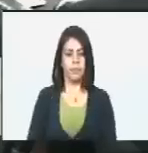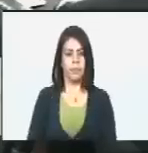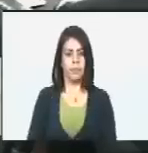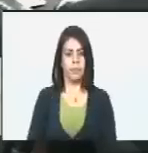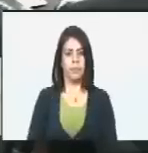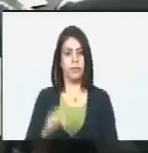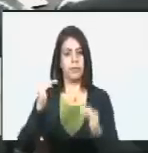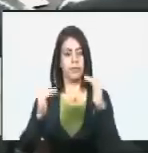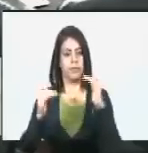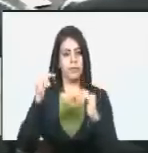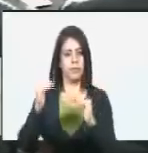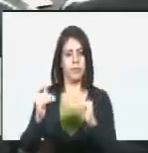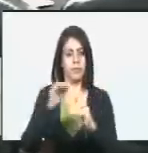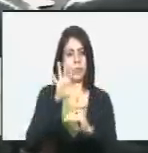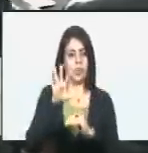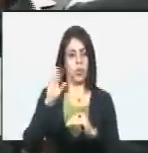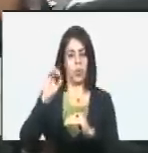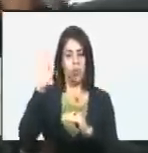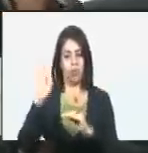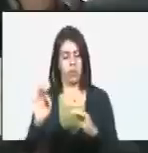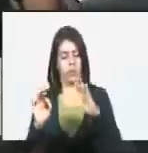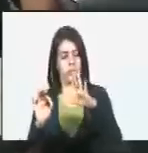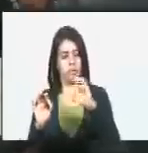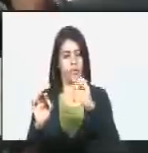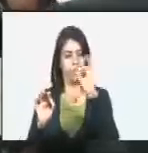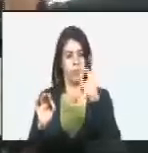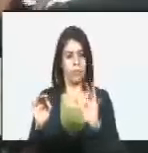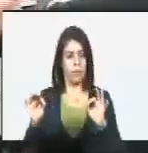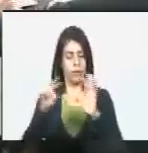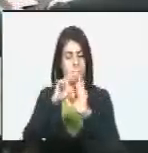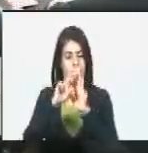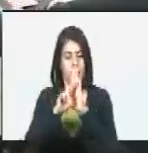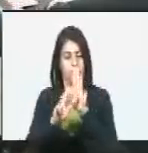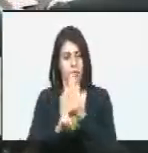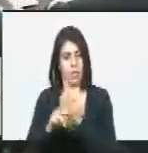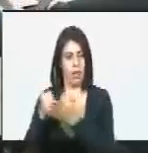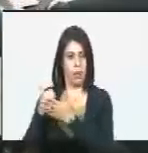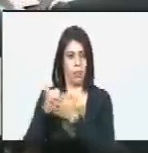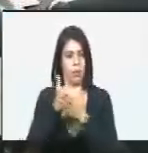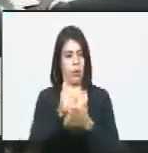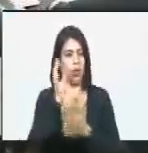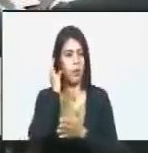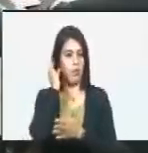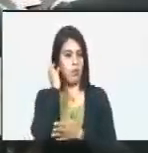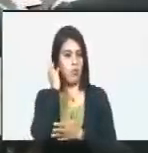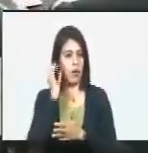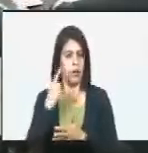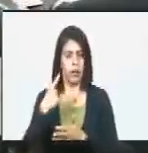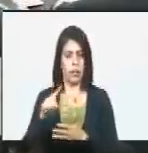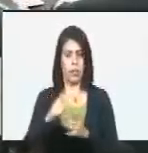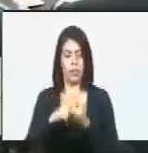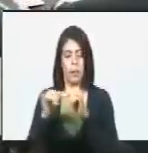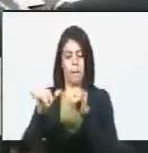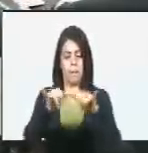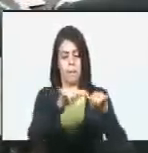el 50%, las resoluciones a favor de que la mujer tuviera los mismos espacios